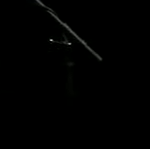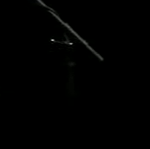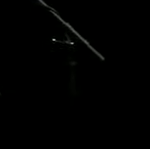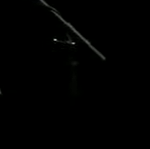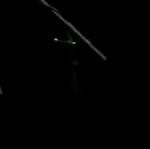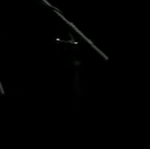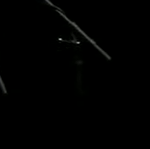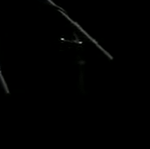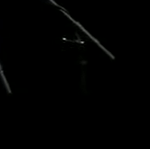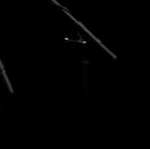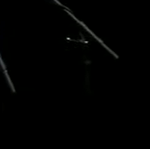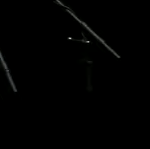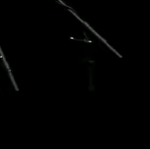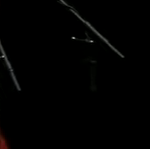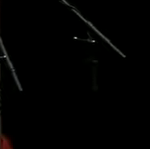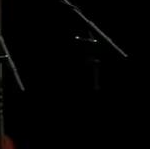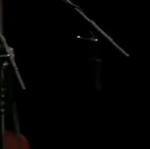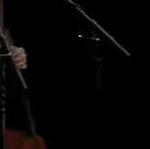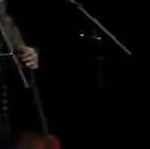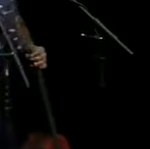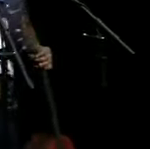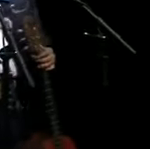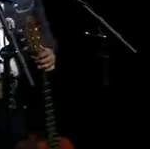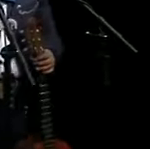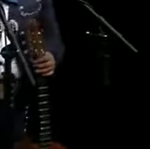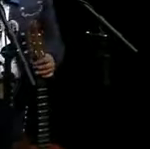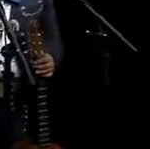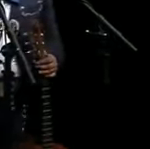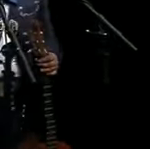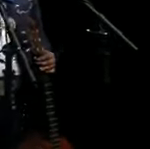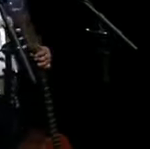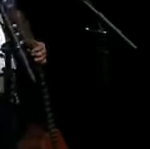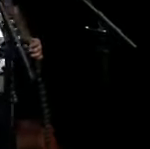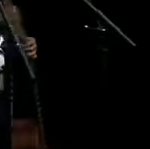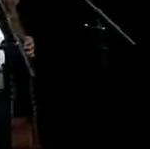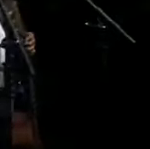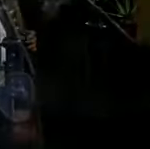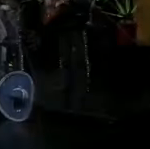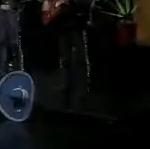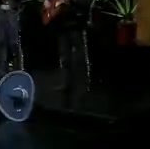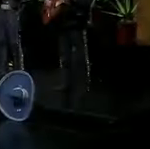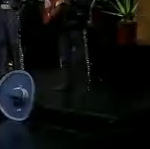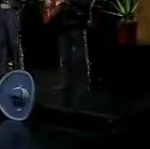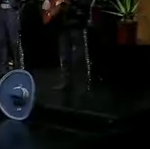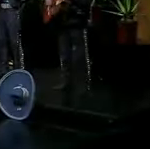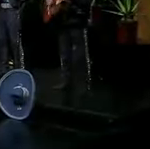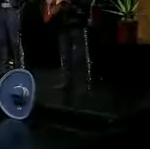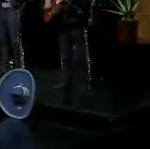siempre hay alguien que nos quiere, siempre hay alguien que nos cuida.